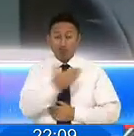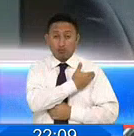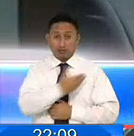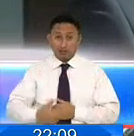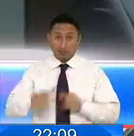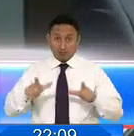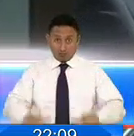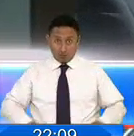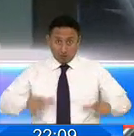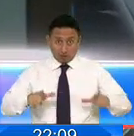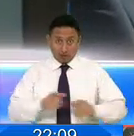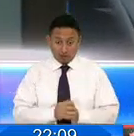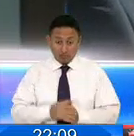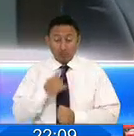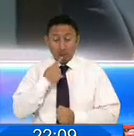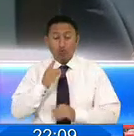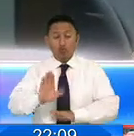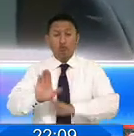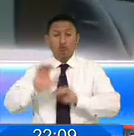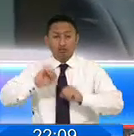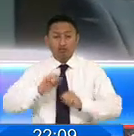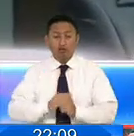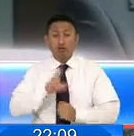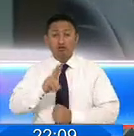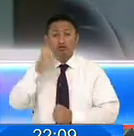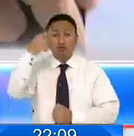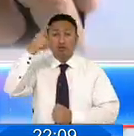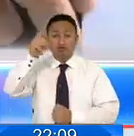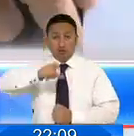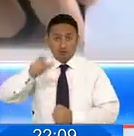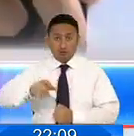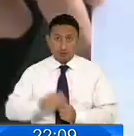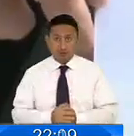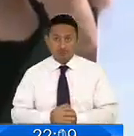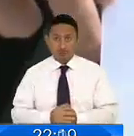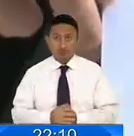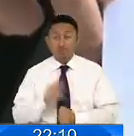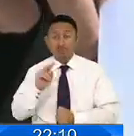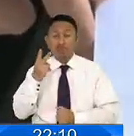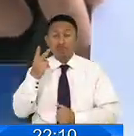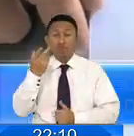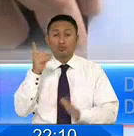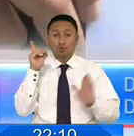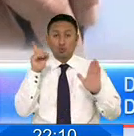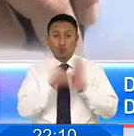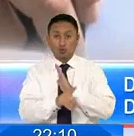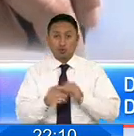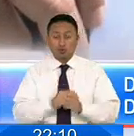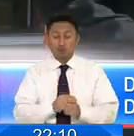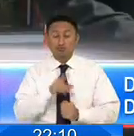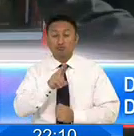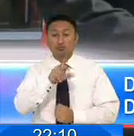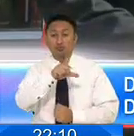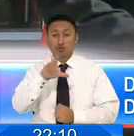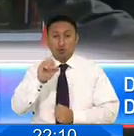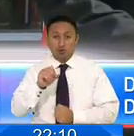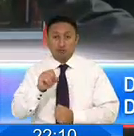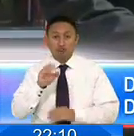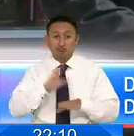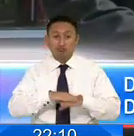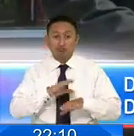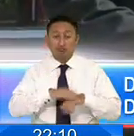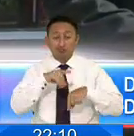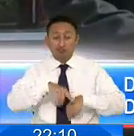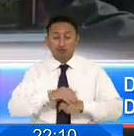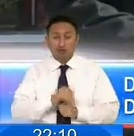que prometió vacunar a más de 2 millones de personas. La segunda denuncia, explica el consejero Hernán Ulloa, responde a posibles faltas